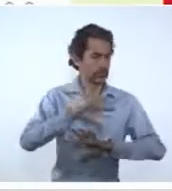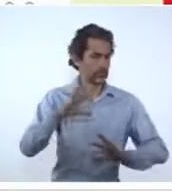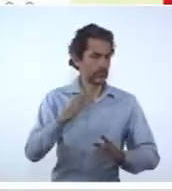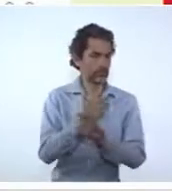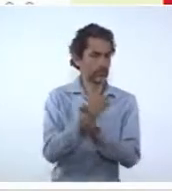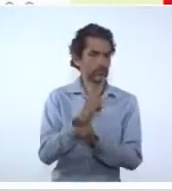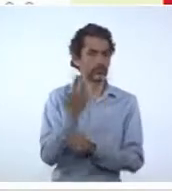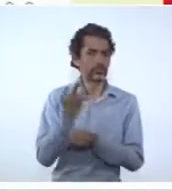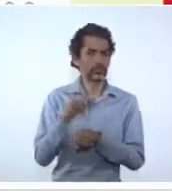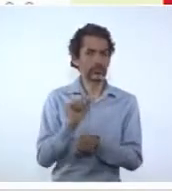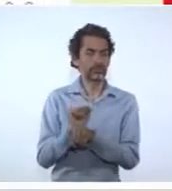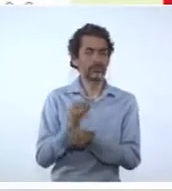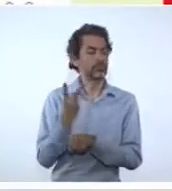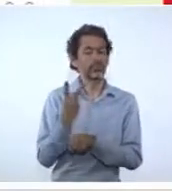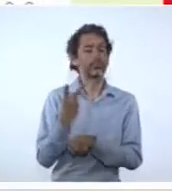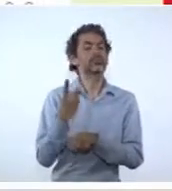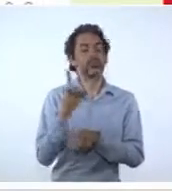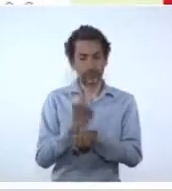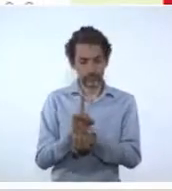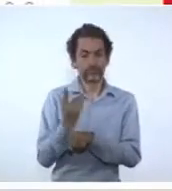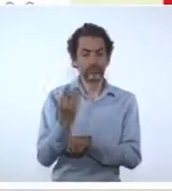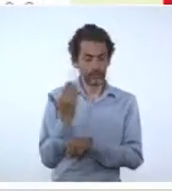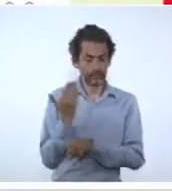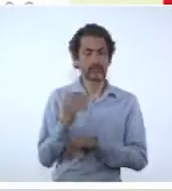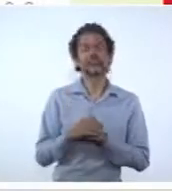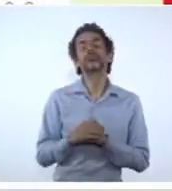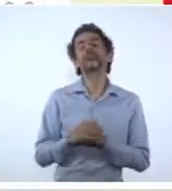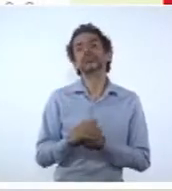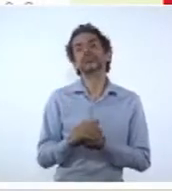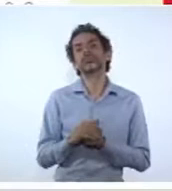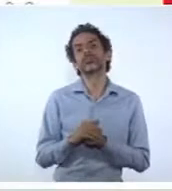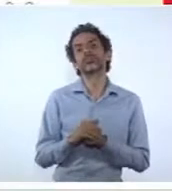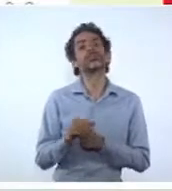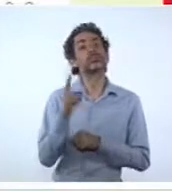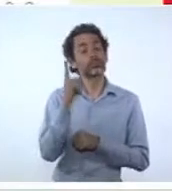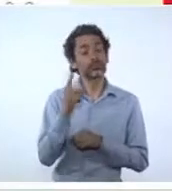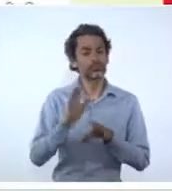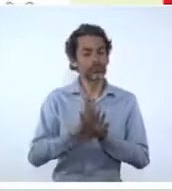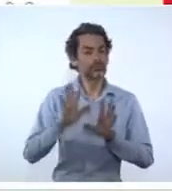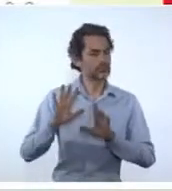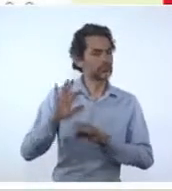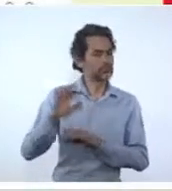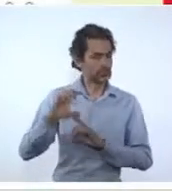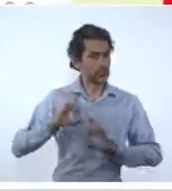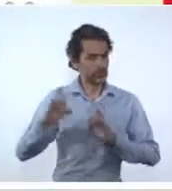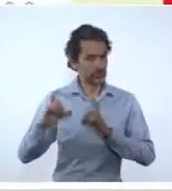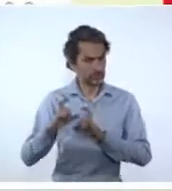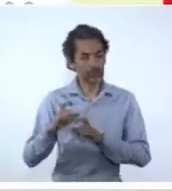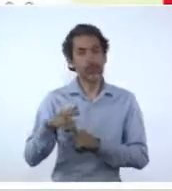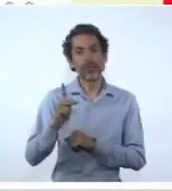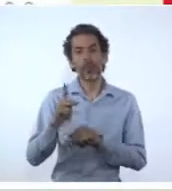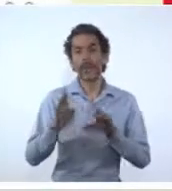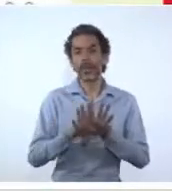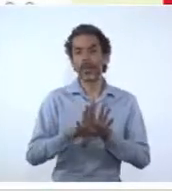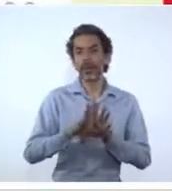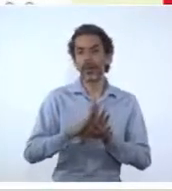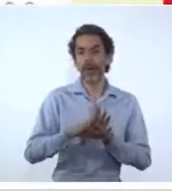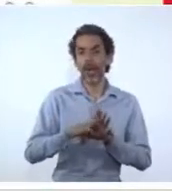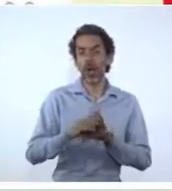últimos 2 días. Entonces, como pueden ver, sigue una reducción. aunque la velocidad de